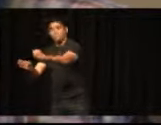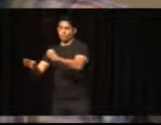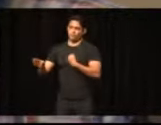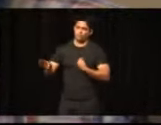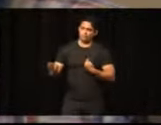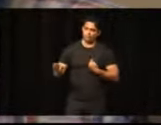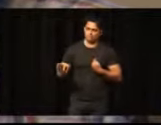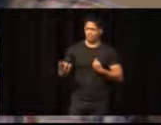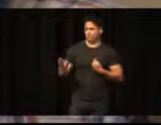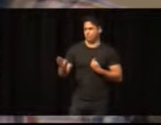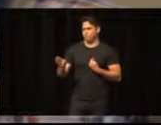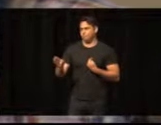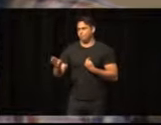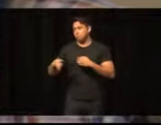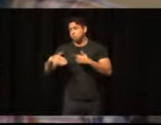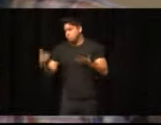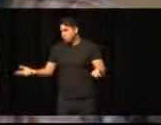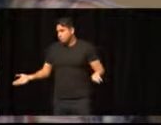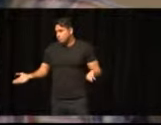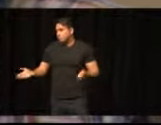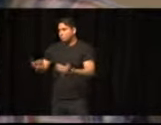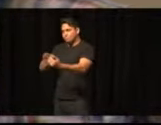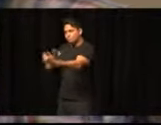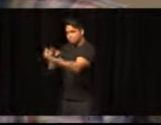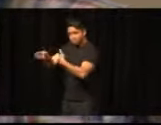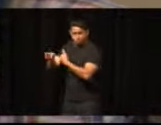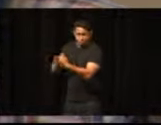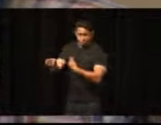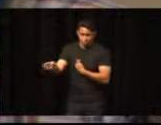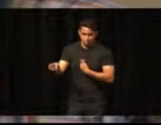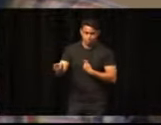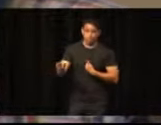puede volver para que yo pueda tener, de hecho,